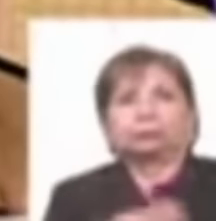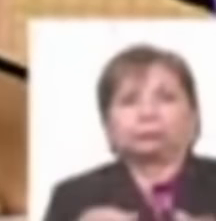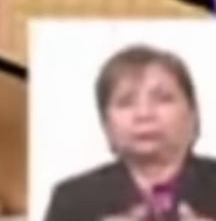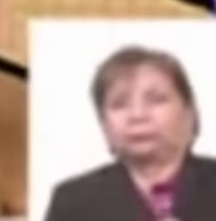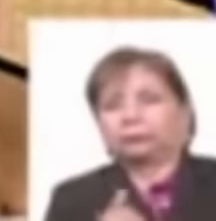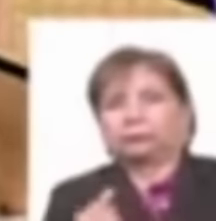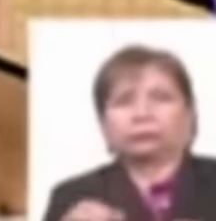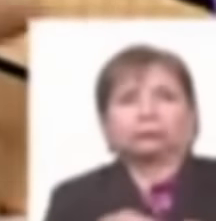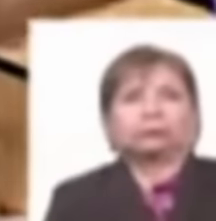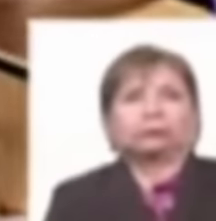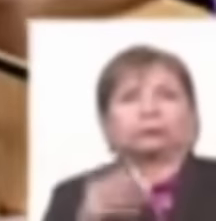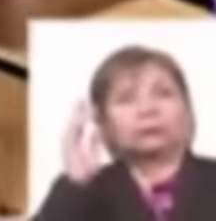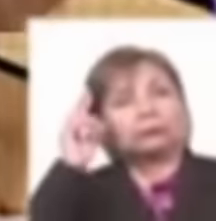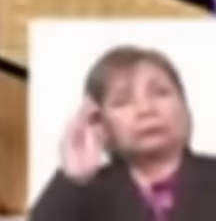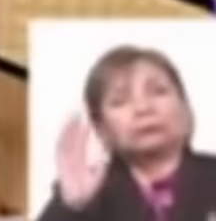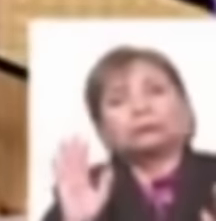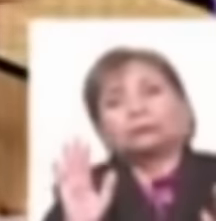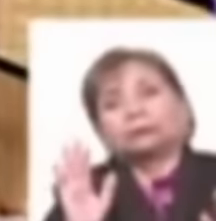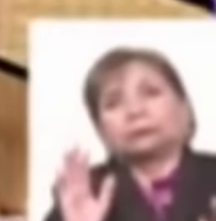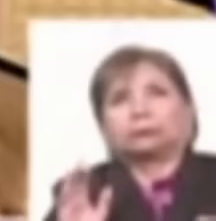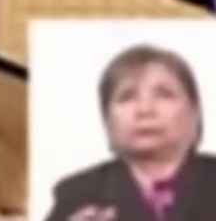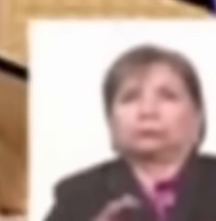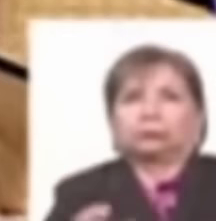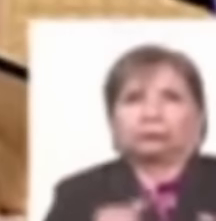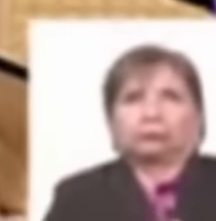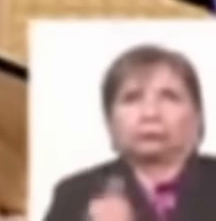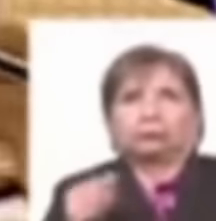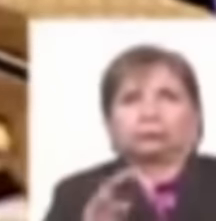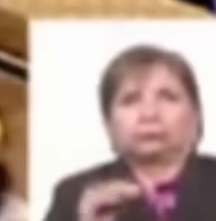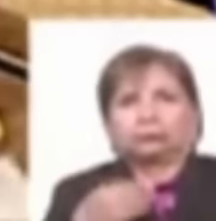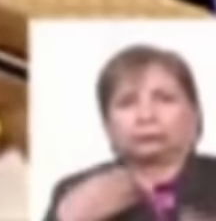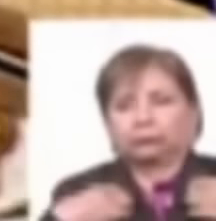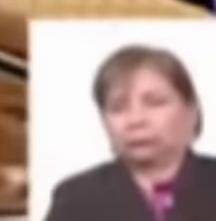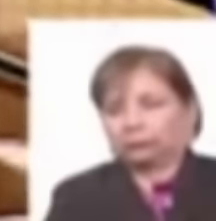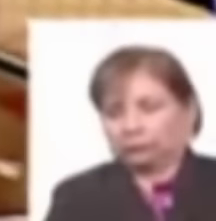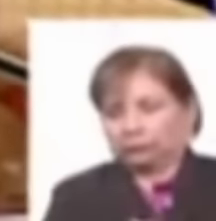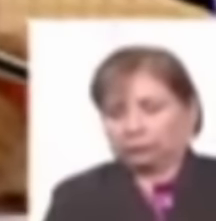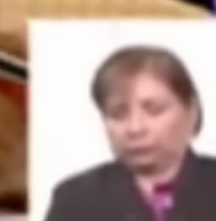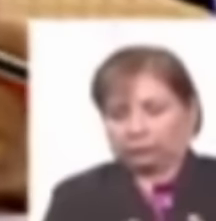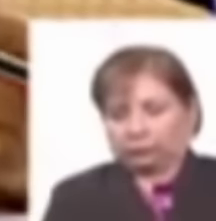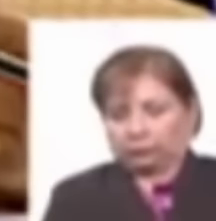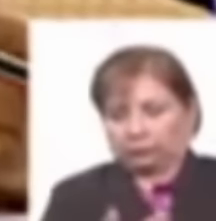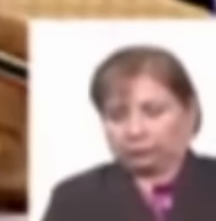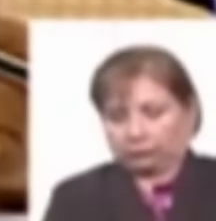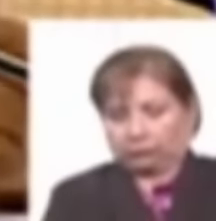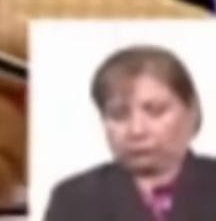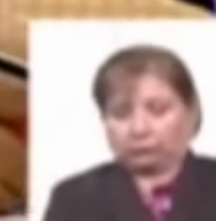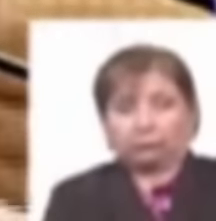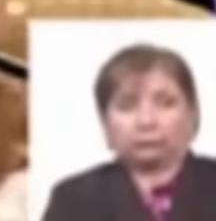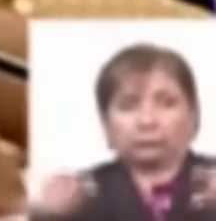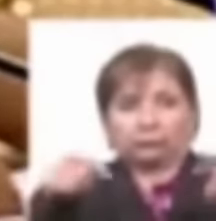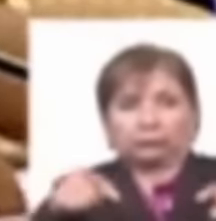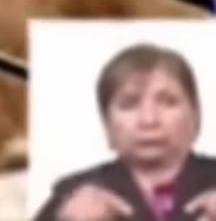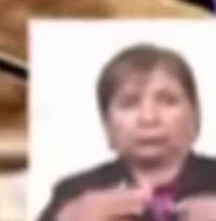se da. Sus motivos habrán tenido los abogados o los tribunos cuando han establecido eso. Pero acá